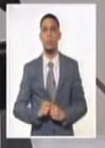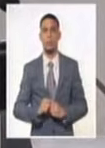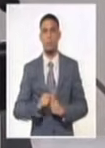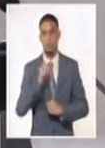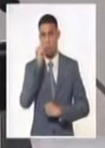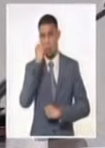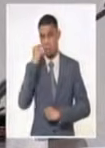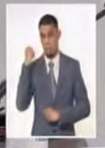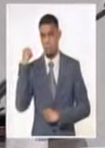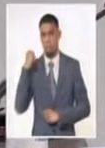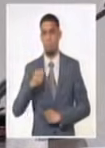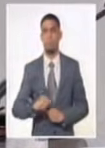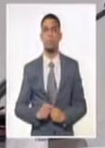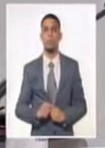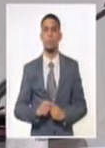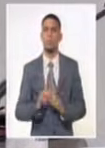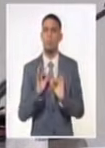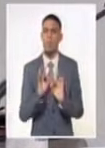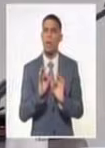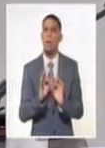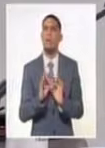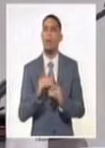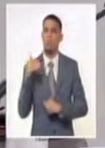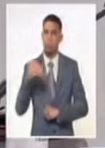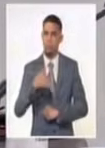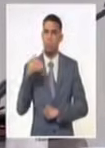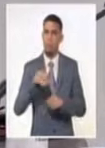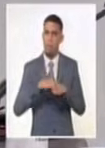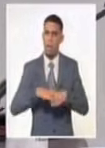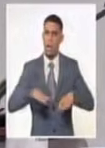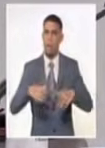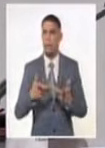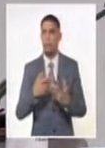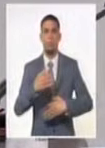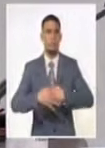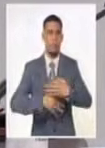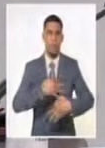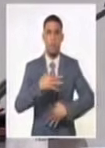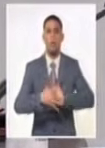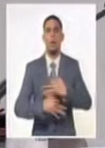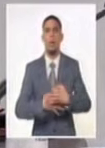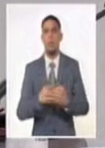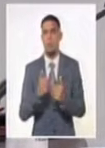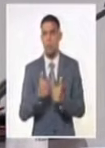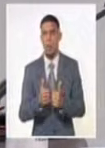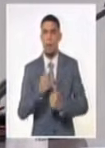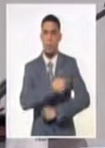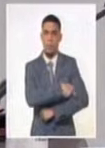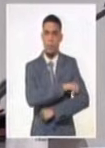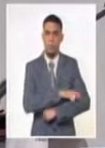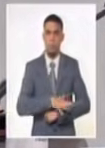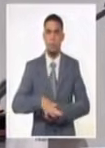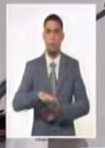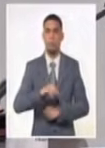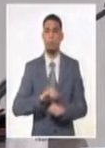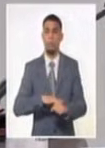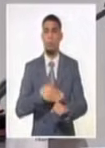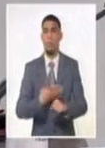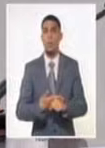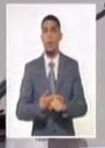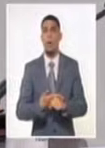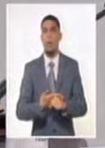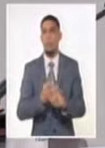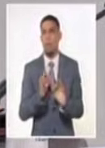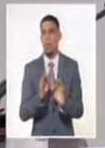García, quienes ya son presencia pues habitual acá en nuestra mesa redonda, y por supuesto que estaremos hablando de lo que ha